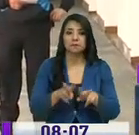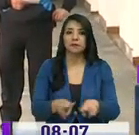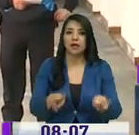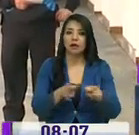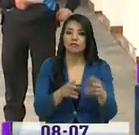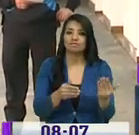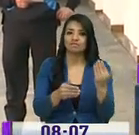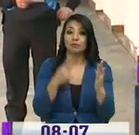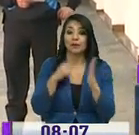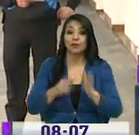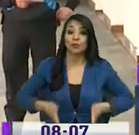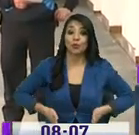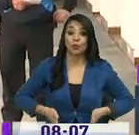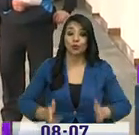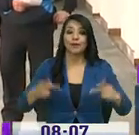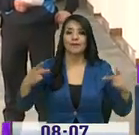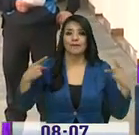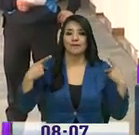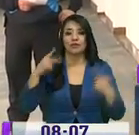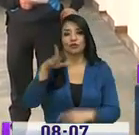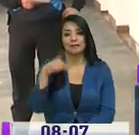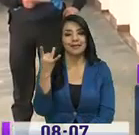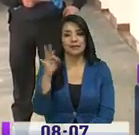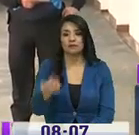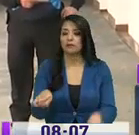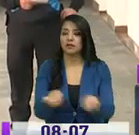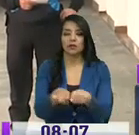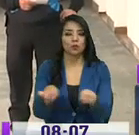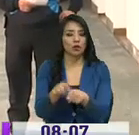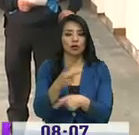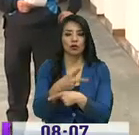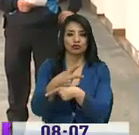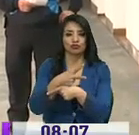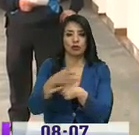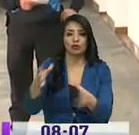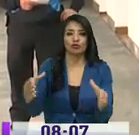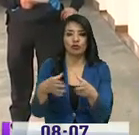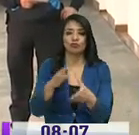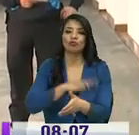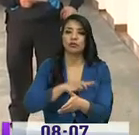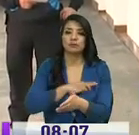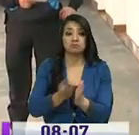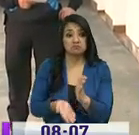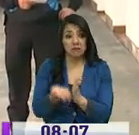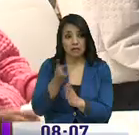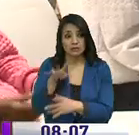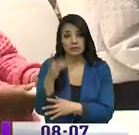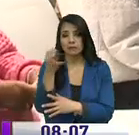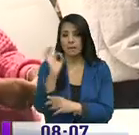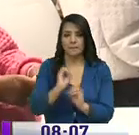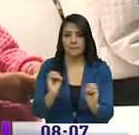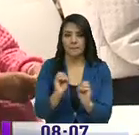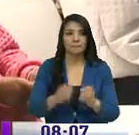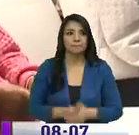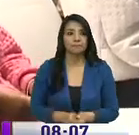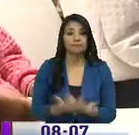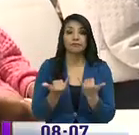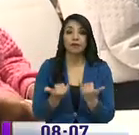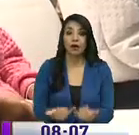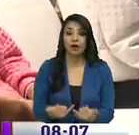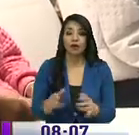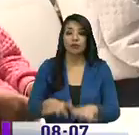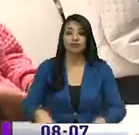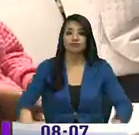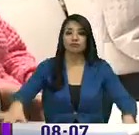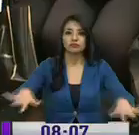por concepto de la Ruta Vive en el año 2018, el mismo Consejo Metropolitano estableció que ya no se cobre en el 2019. Actualmente se estima que en el